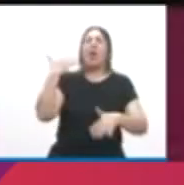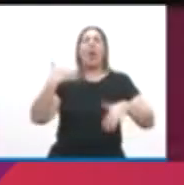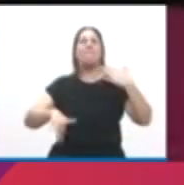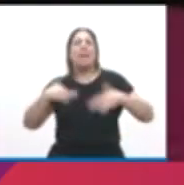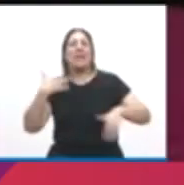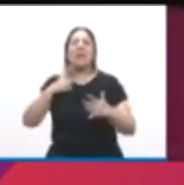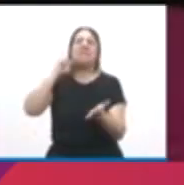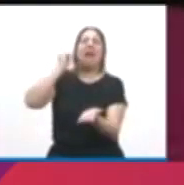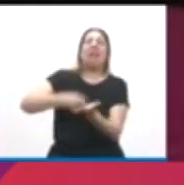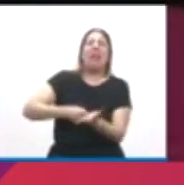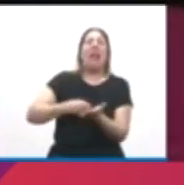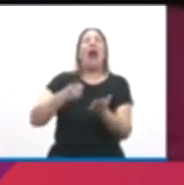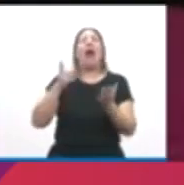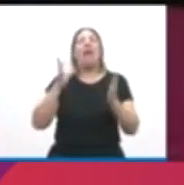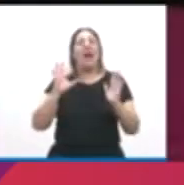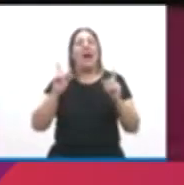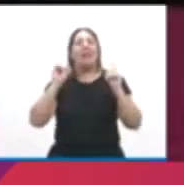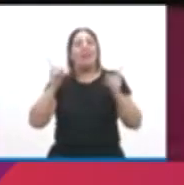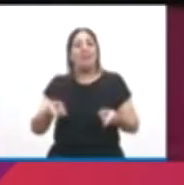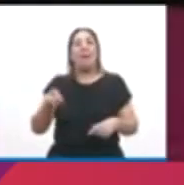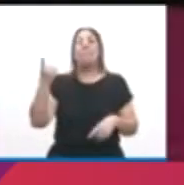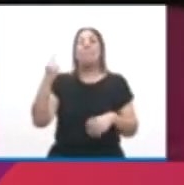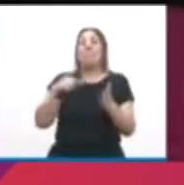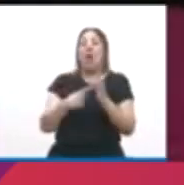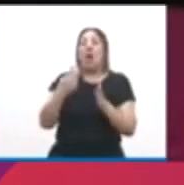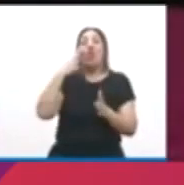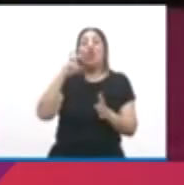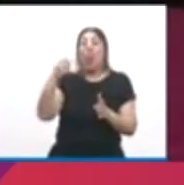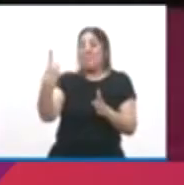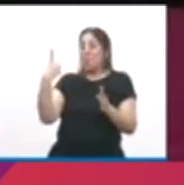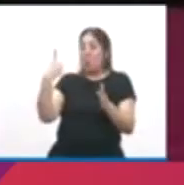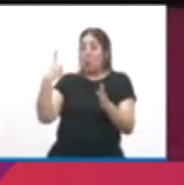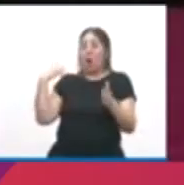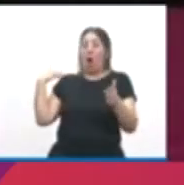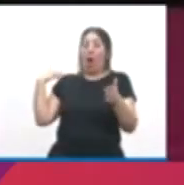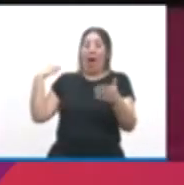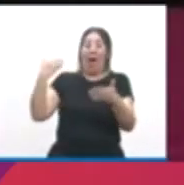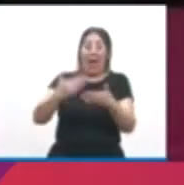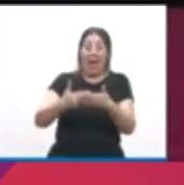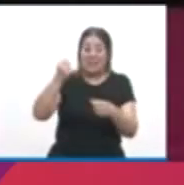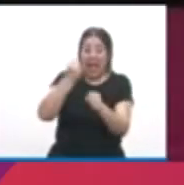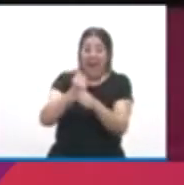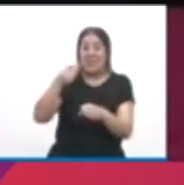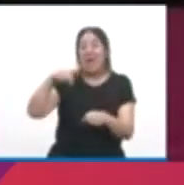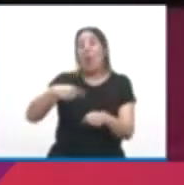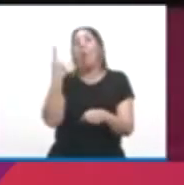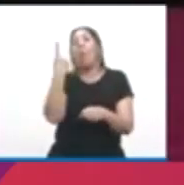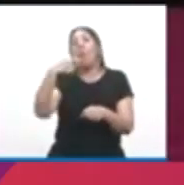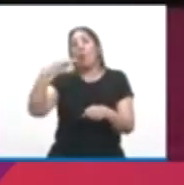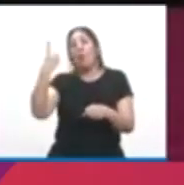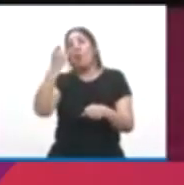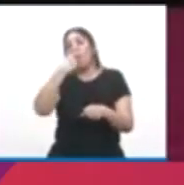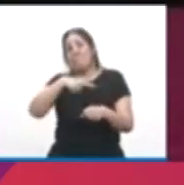de un 30% por debajo de la inflación. En el orden del 33-34% han perdido respecto de la